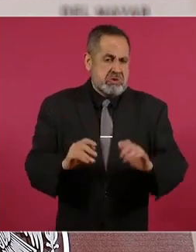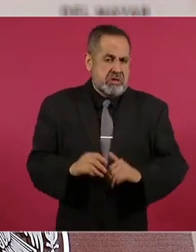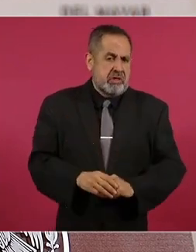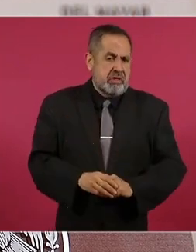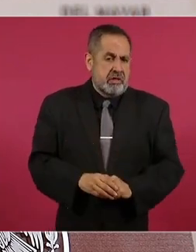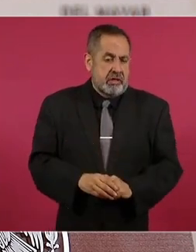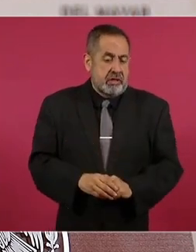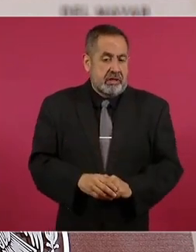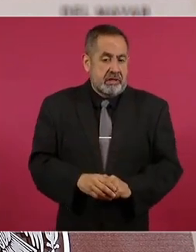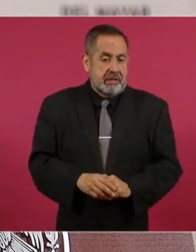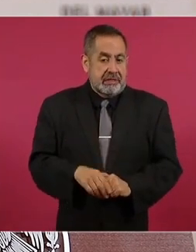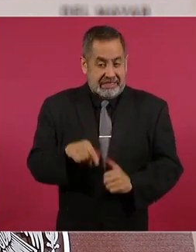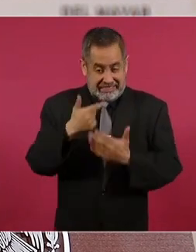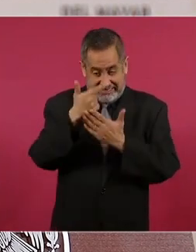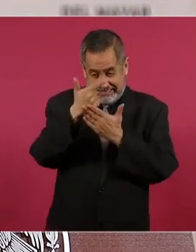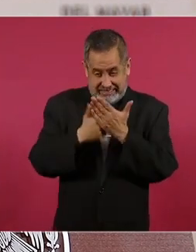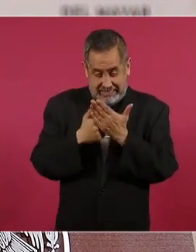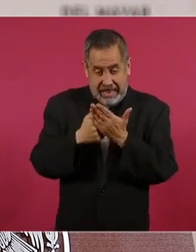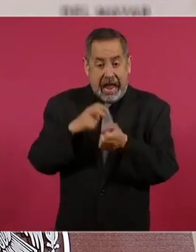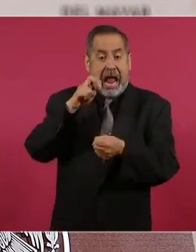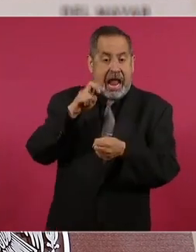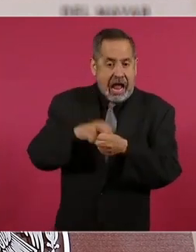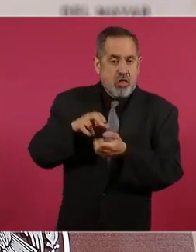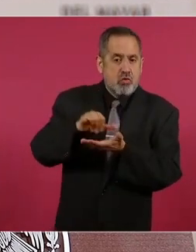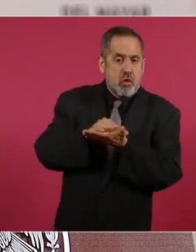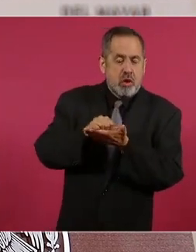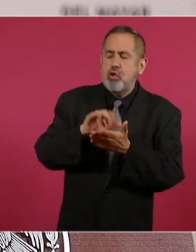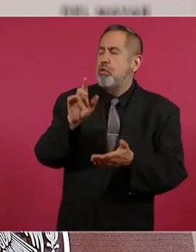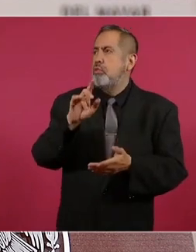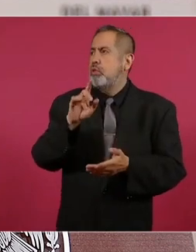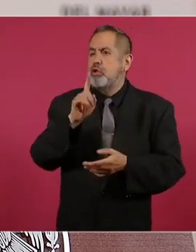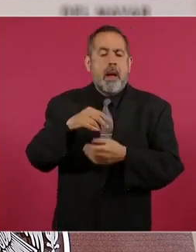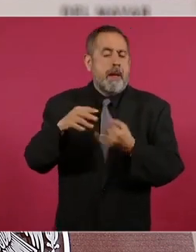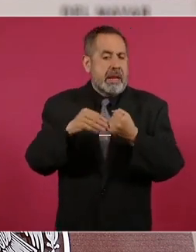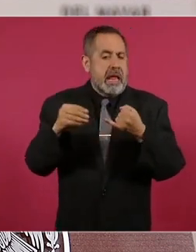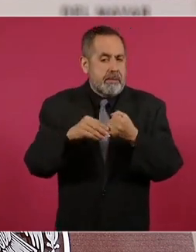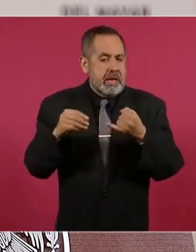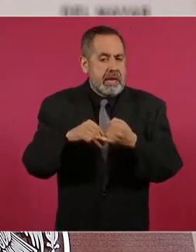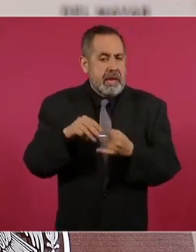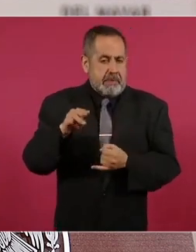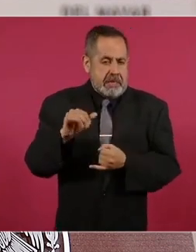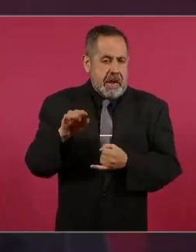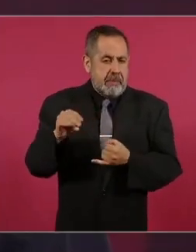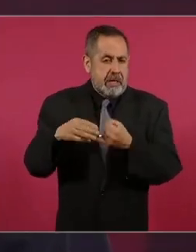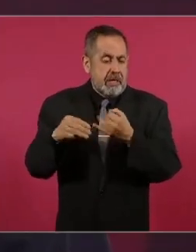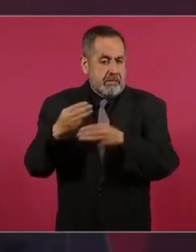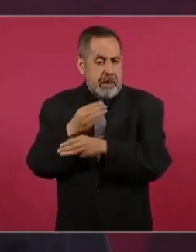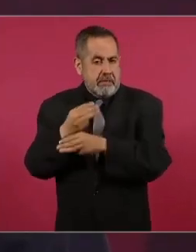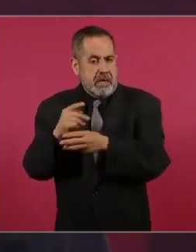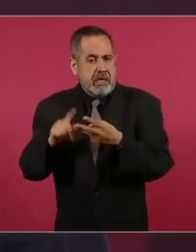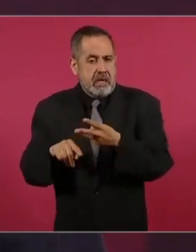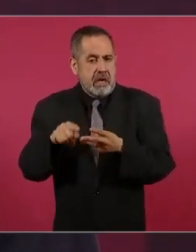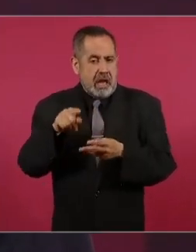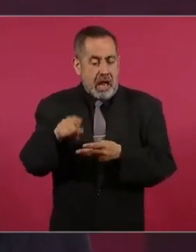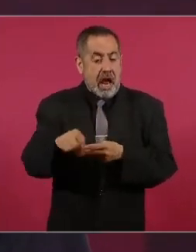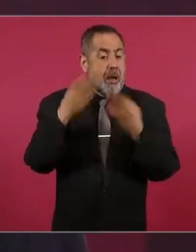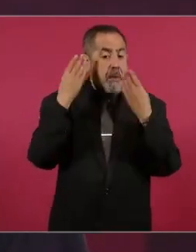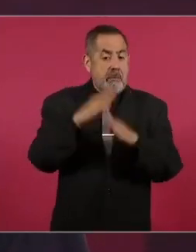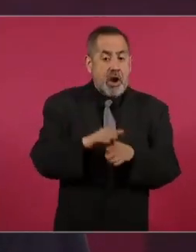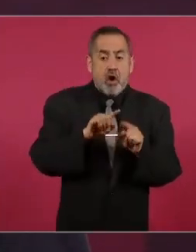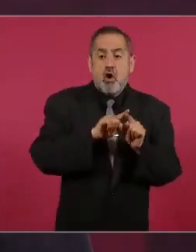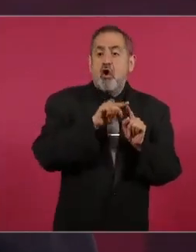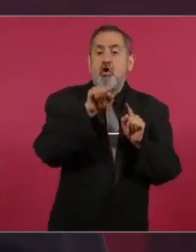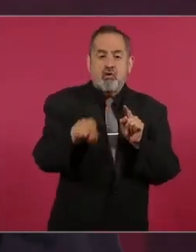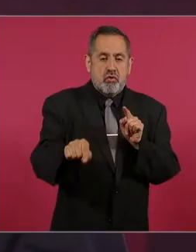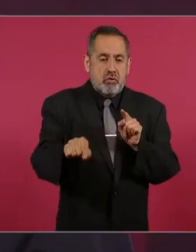Pero porque esa lista está en Nueva York, perdón, en Miami. Porque el banco tiene su sucursal